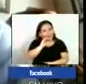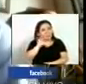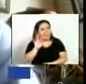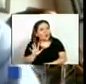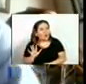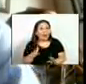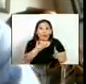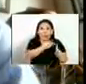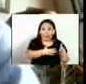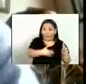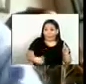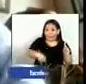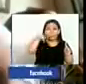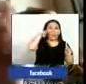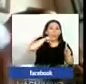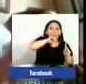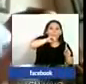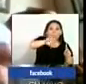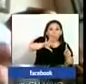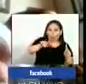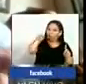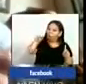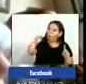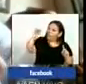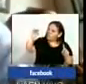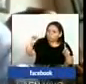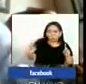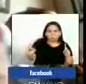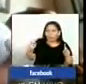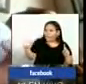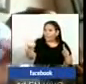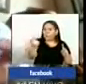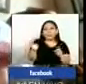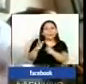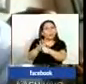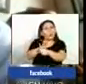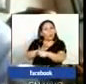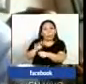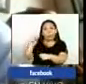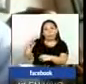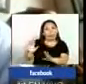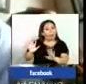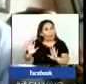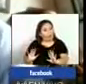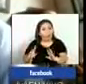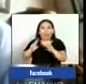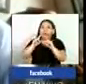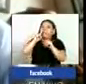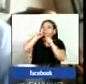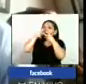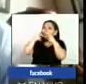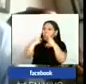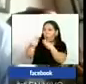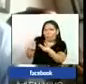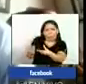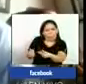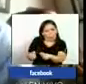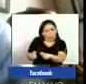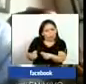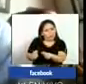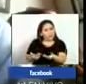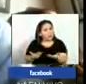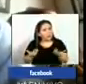que en Costa Rica tenemos bajos márgenes de gente infectada porque hacíamos poca cantidad